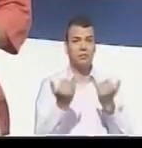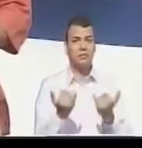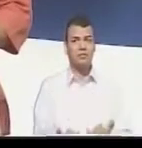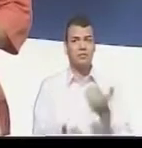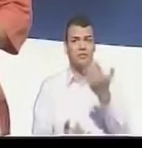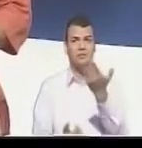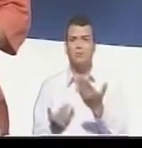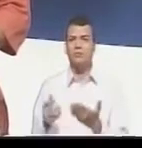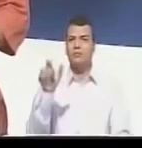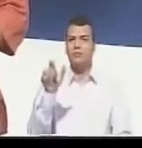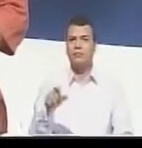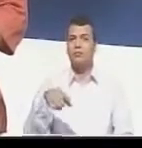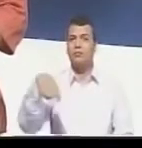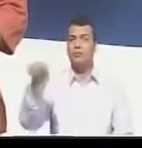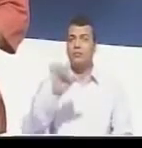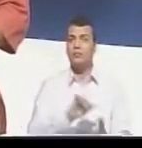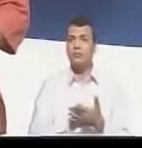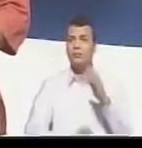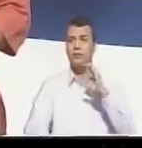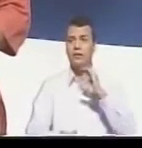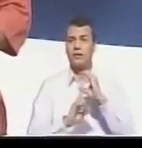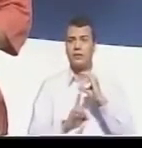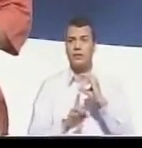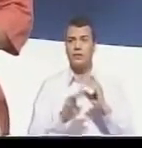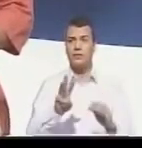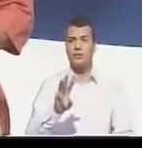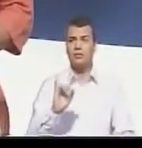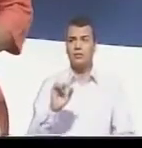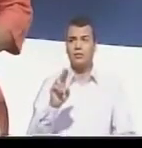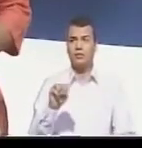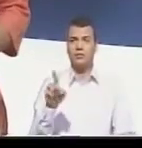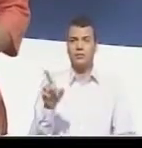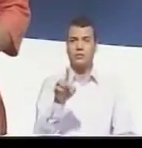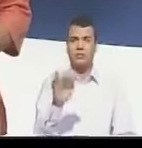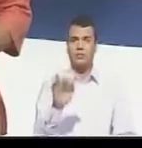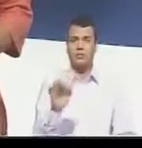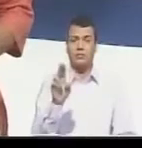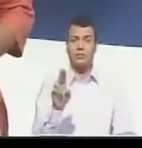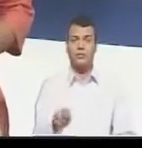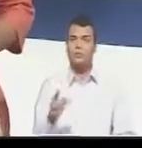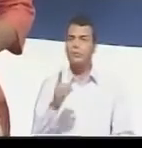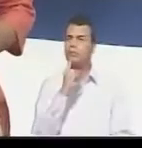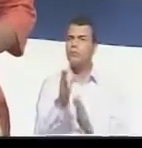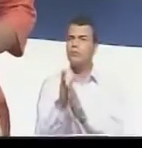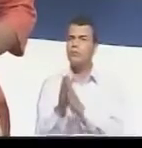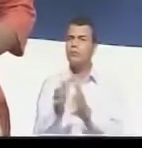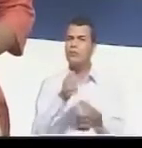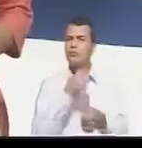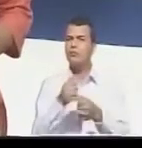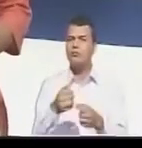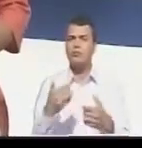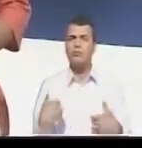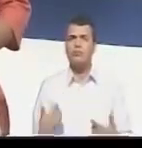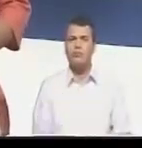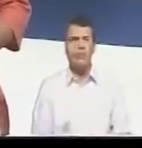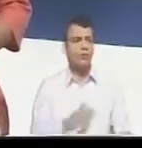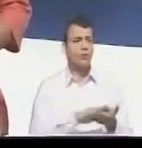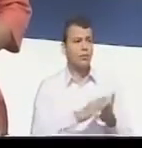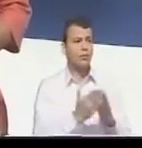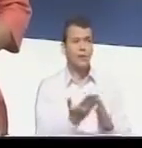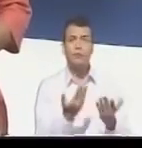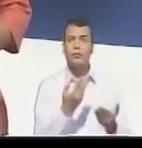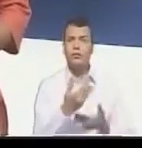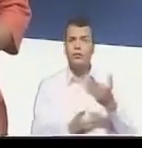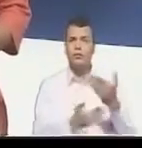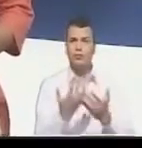con nuestro enviado especial a Quito, Winston Viracachapao, quien nos tiene noticias de las negociaciones de paz entre el ELN